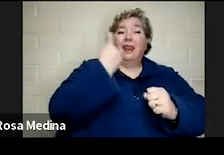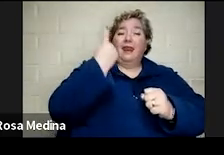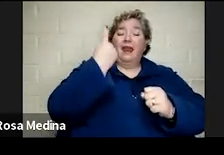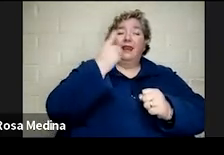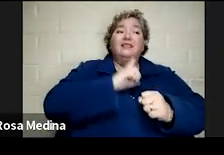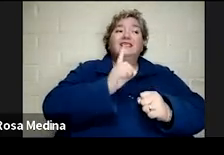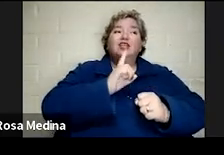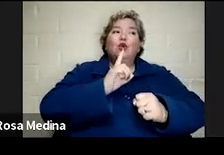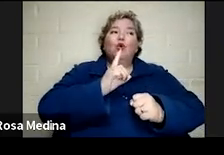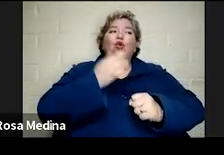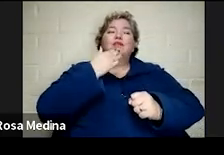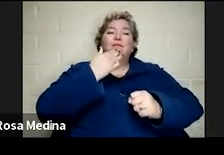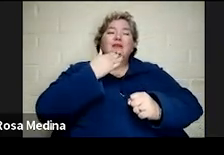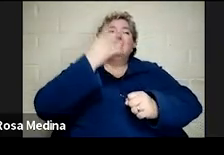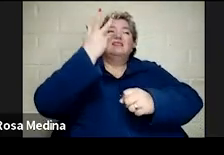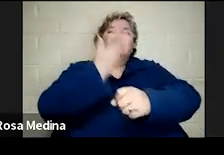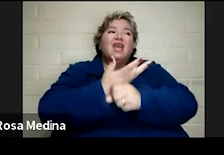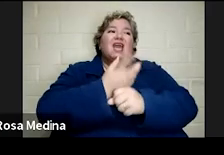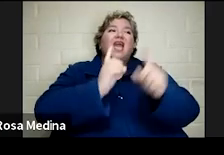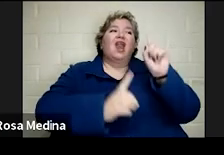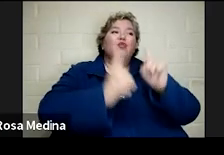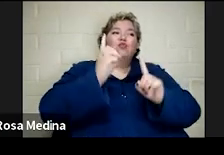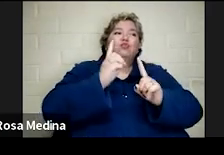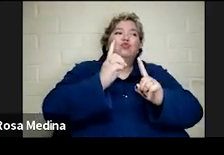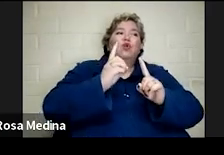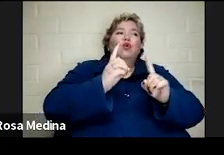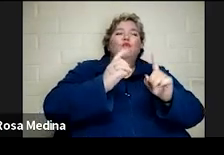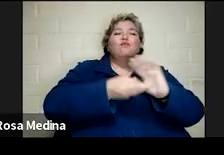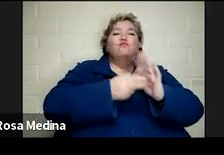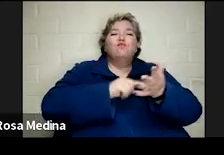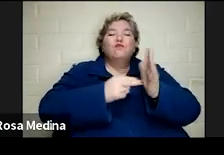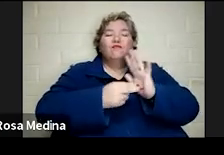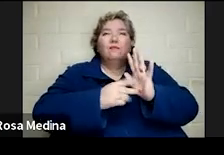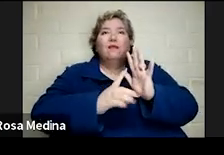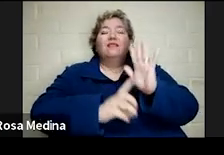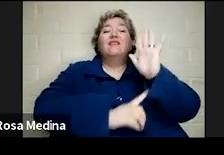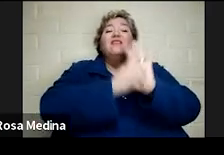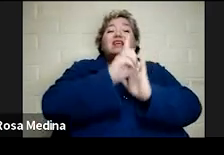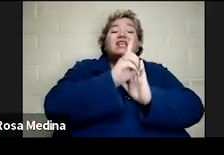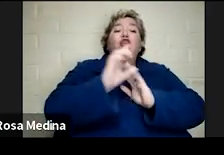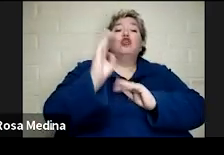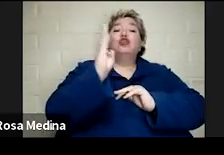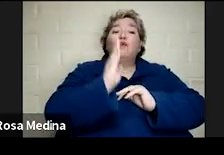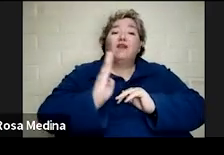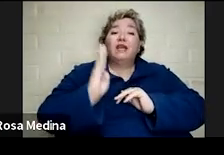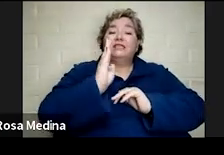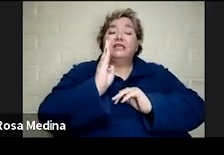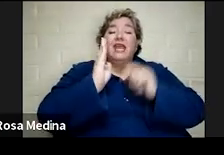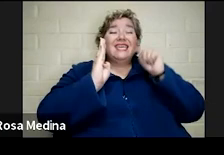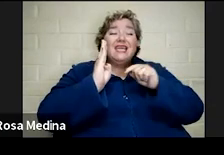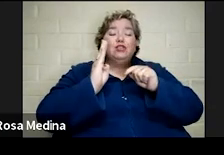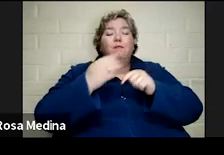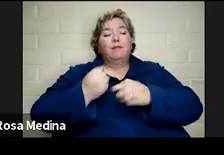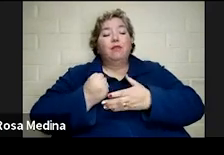si es que existe algún trastorno del neurodesarrollo a la base, y también poder ayudarlo a intervenir o